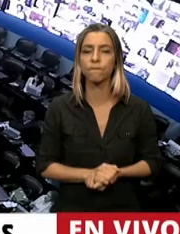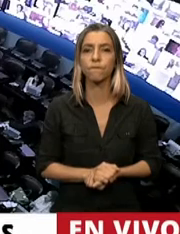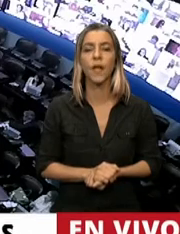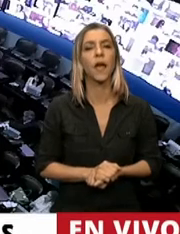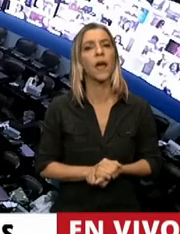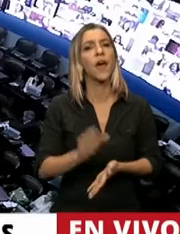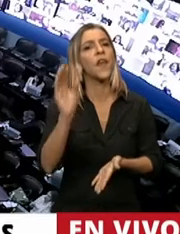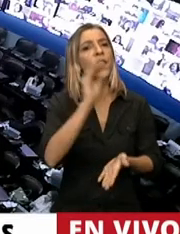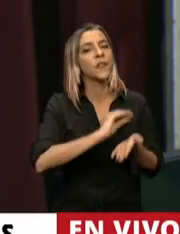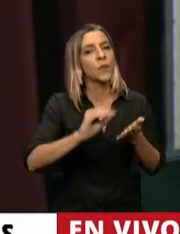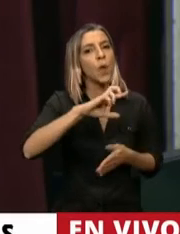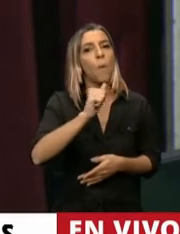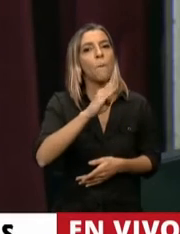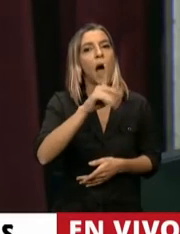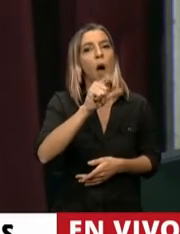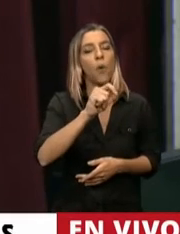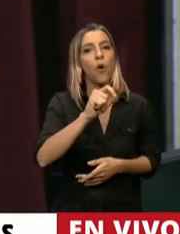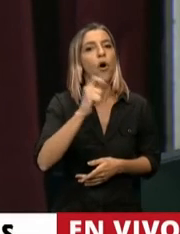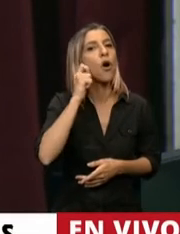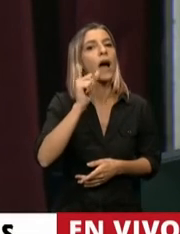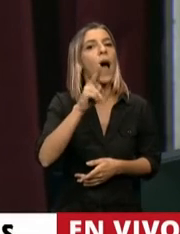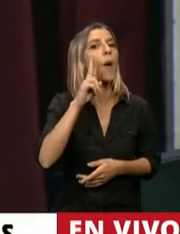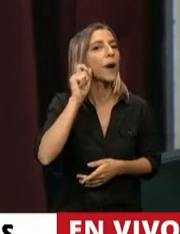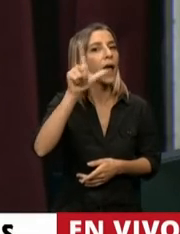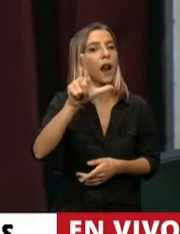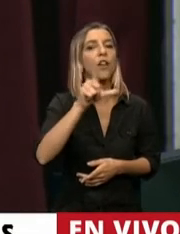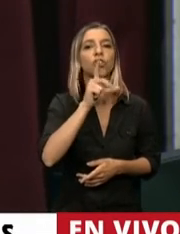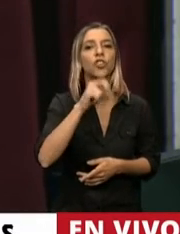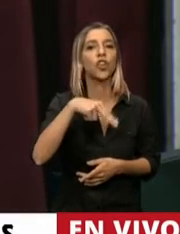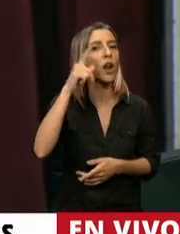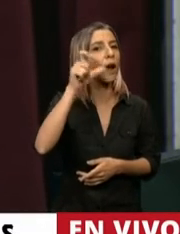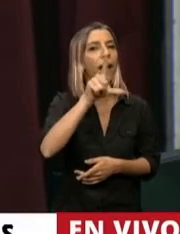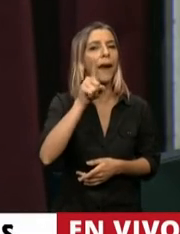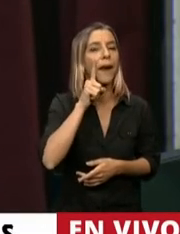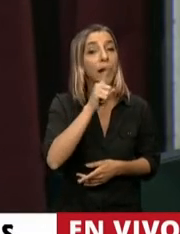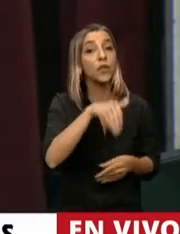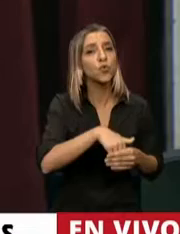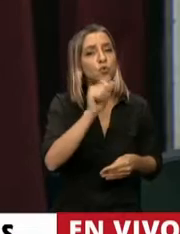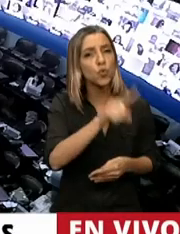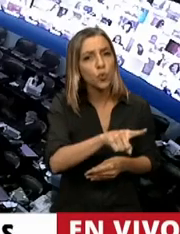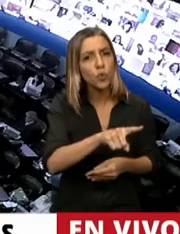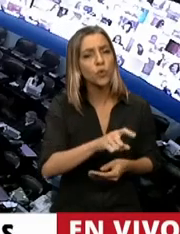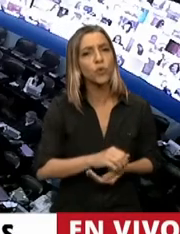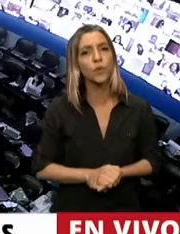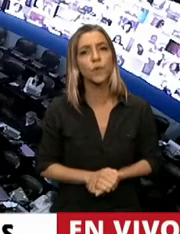diputado pablo gabriel tonelli para expresar el sentido de su voto